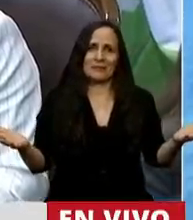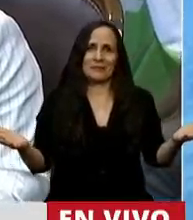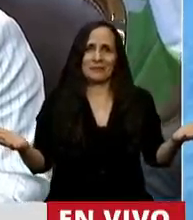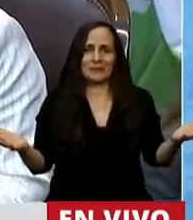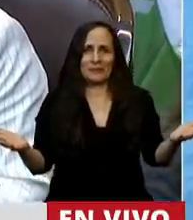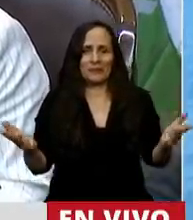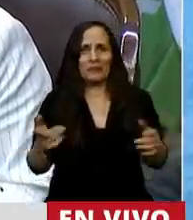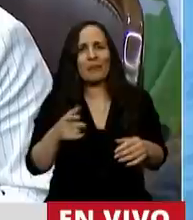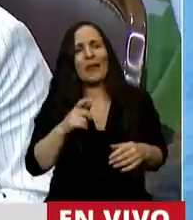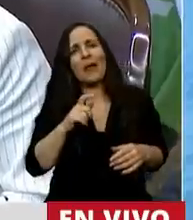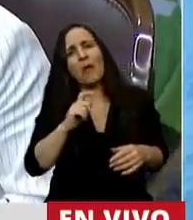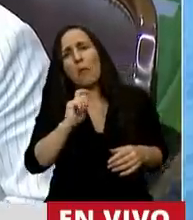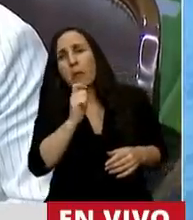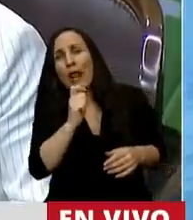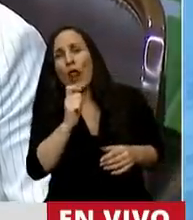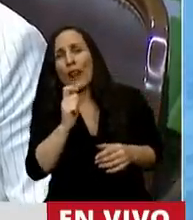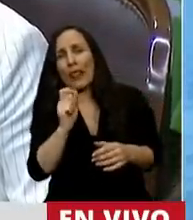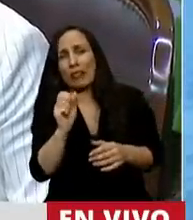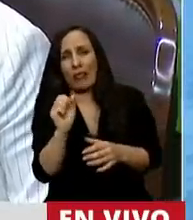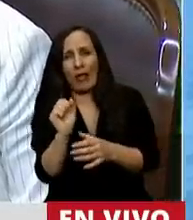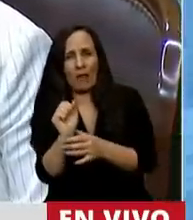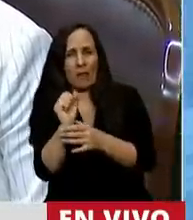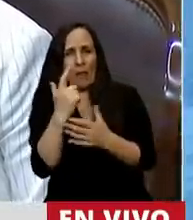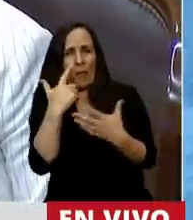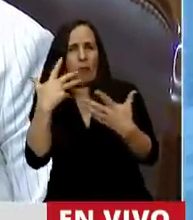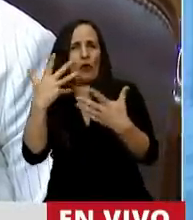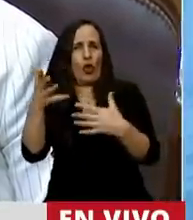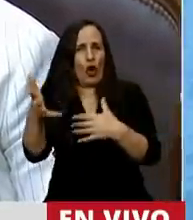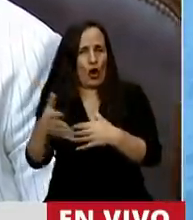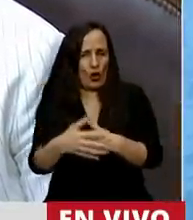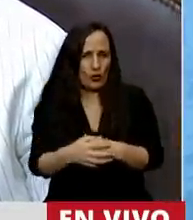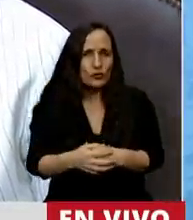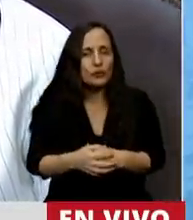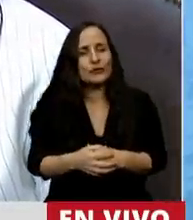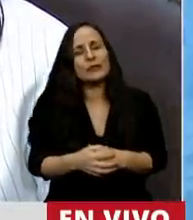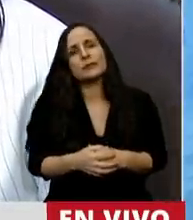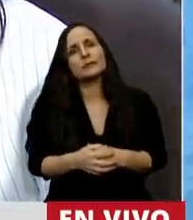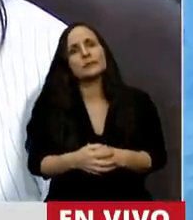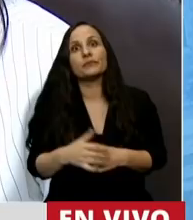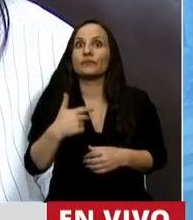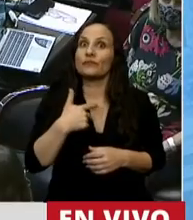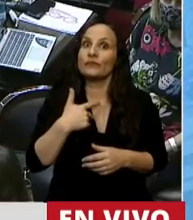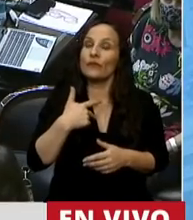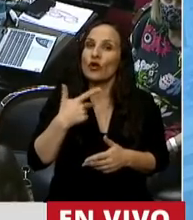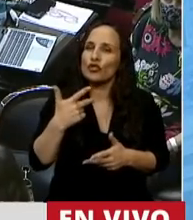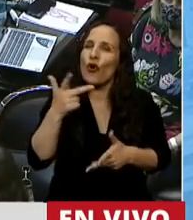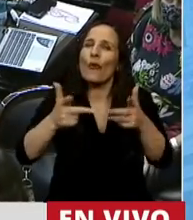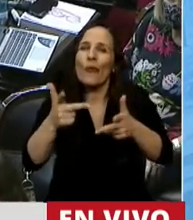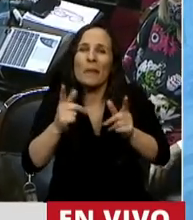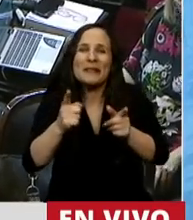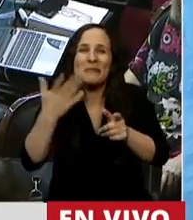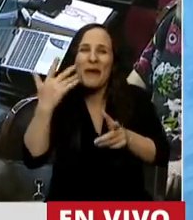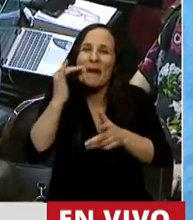Una periodista cotizada, cuando yo hablé a favor de esa mujer que se va obligada